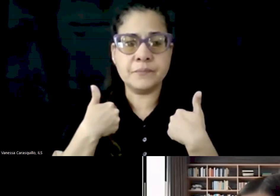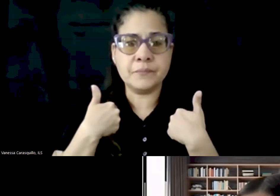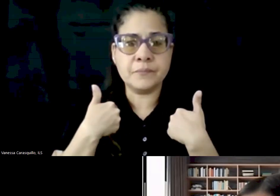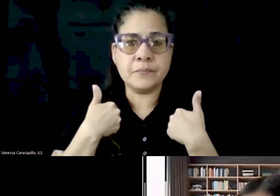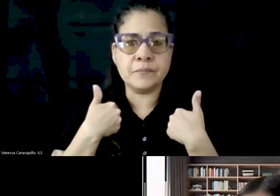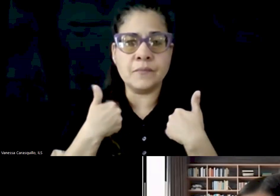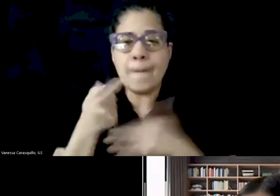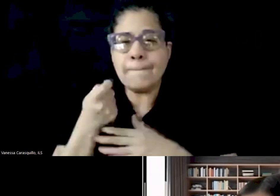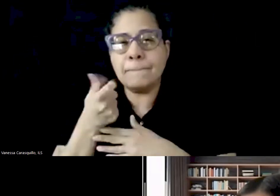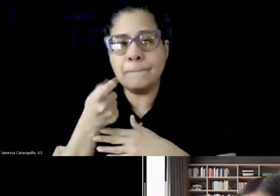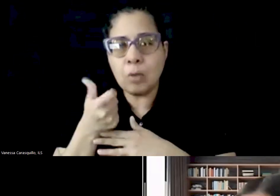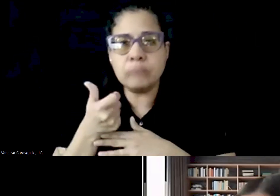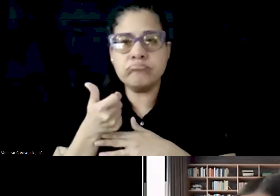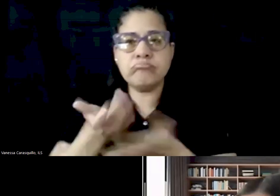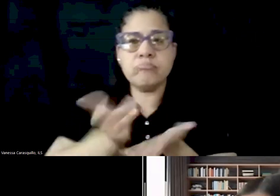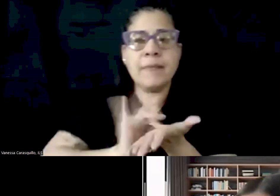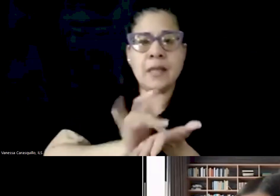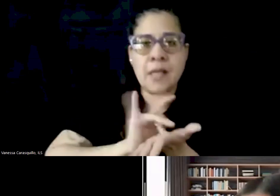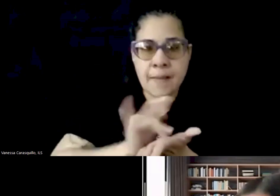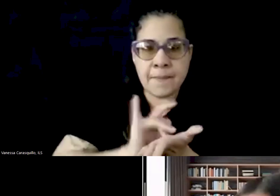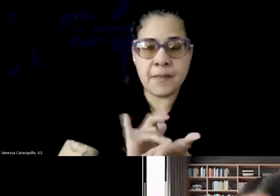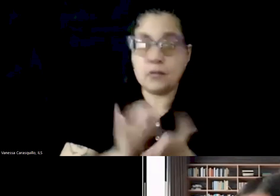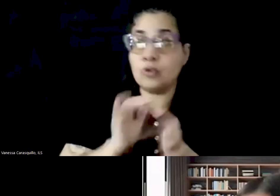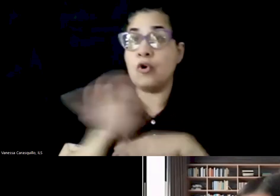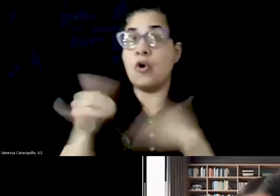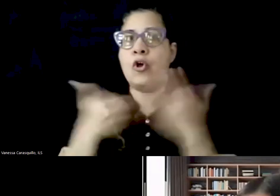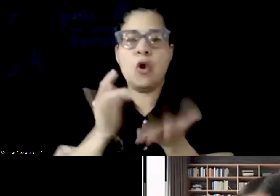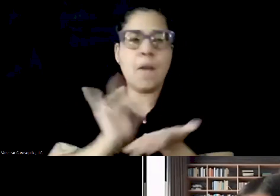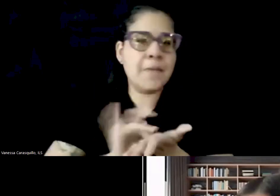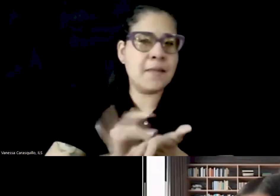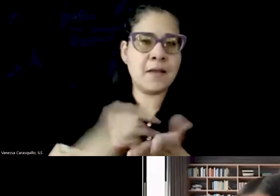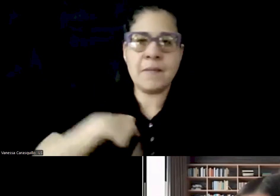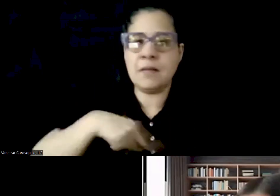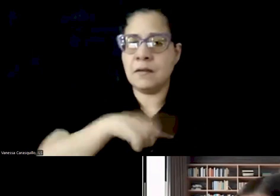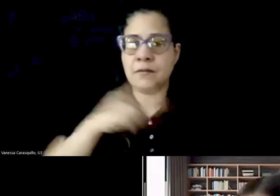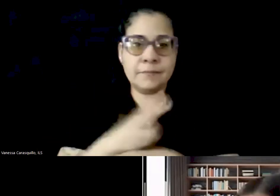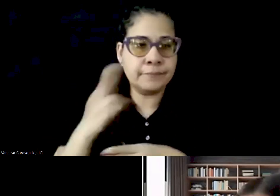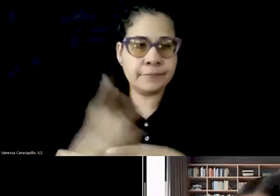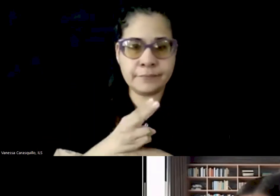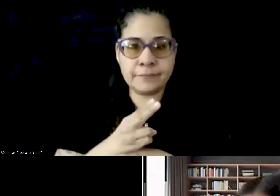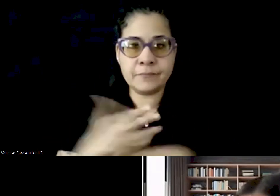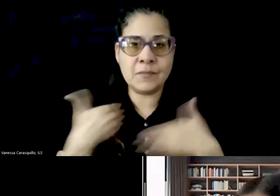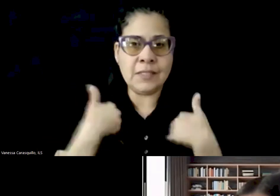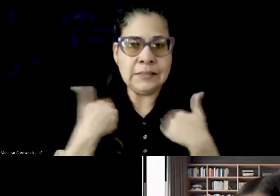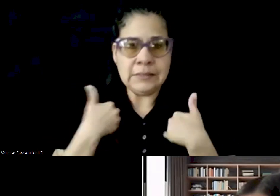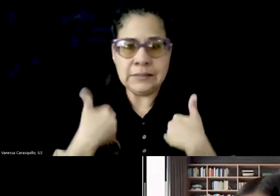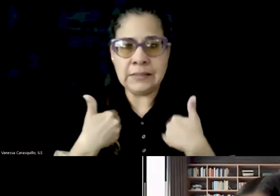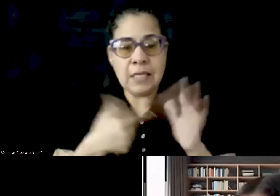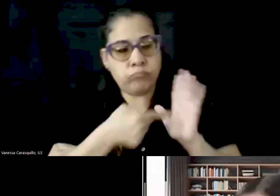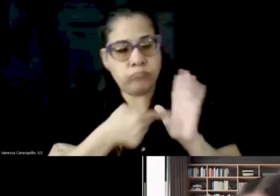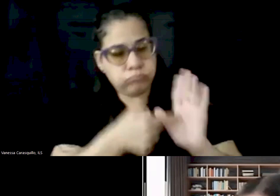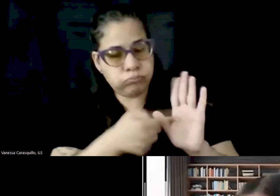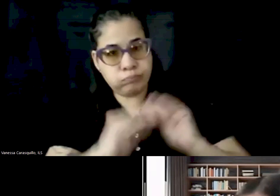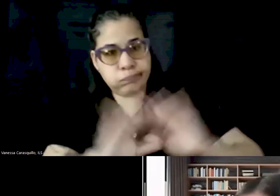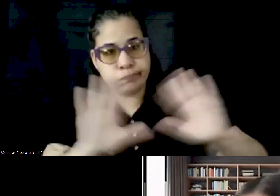pocos medicamentos, podemos decir, no todos los medicamentos que utilizamos en la psiquiatría adolescente tienen una indicación clara de FDA,